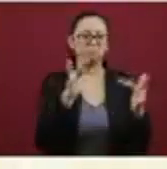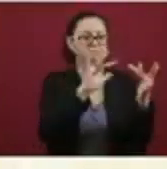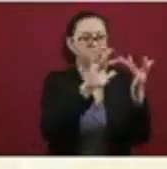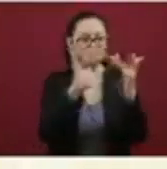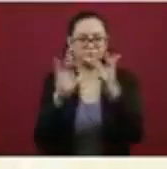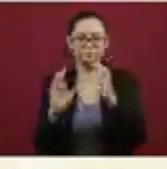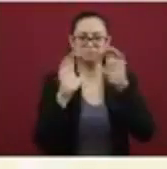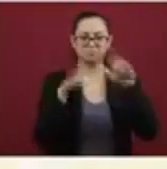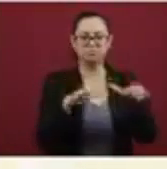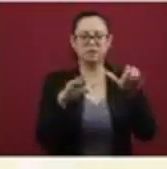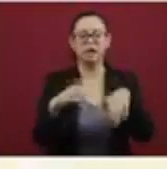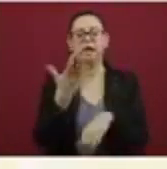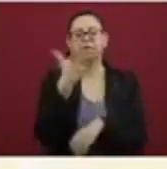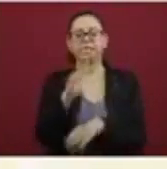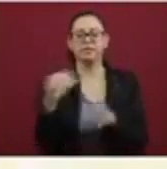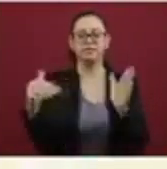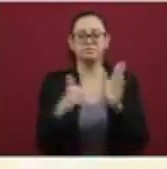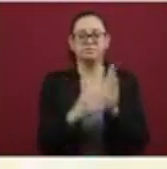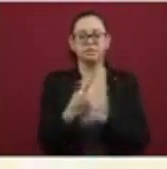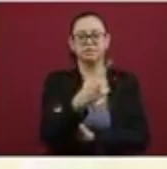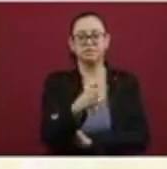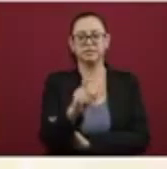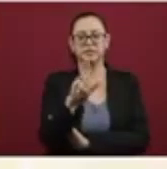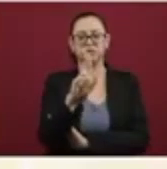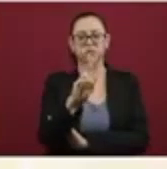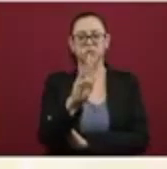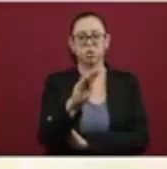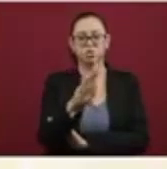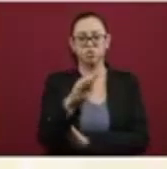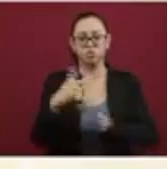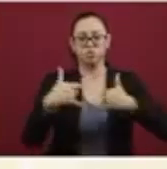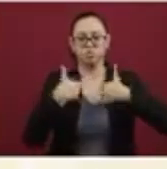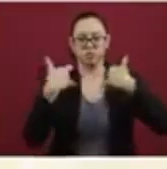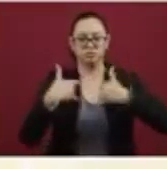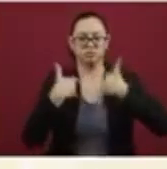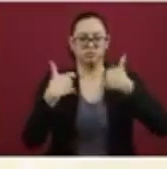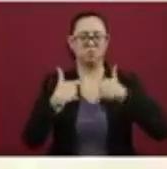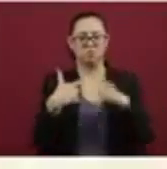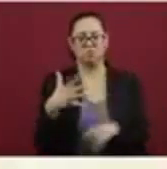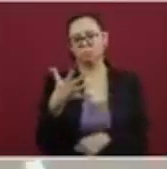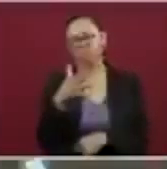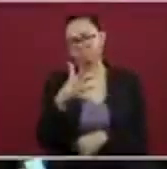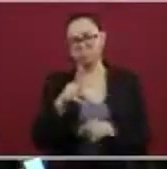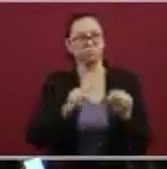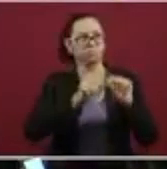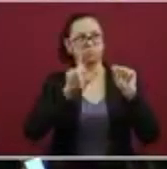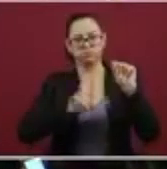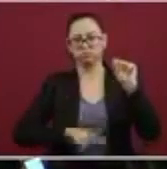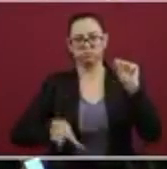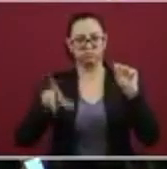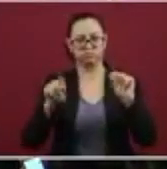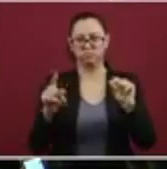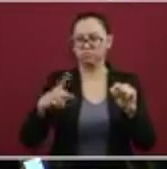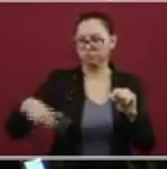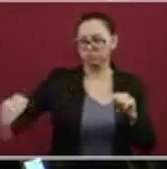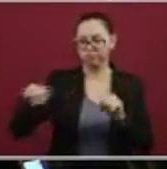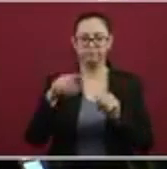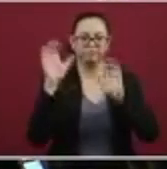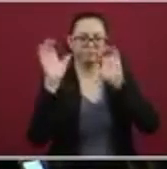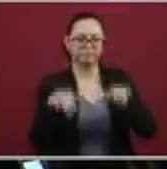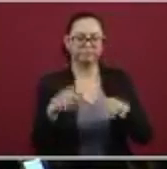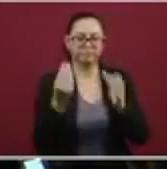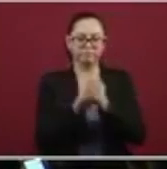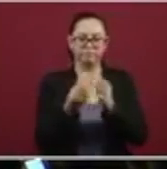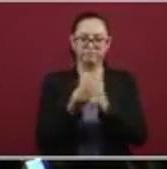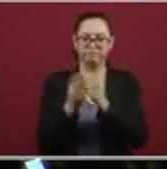vinculando a 10,190 jóvenes alrededor del país a su capacitación o a las